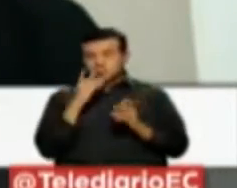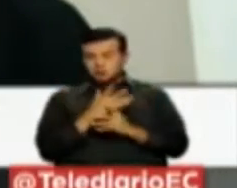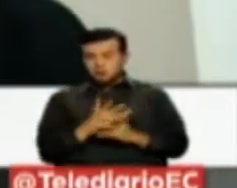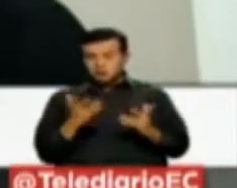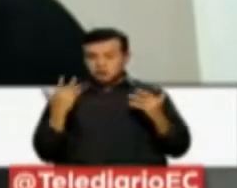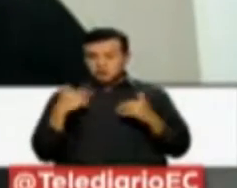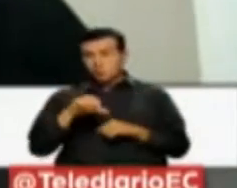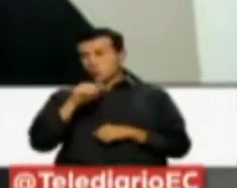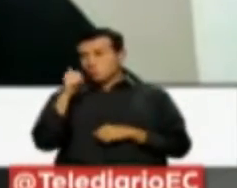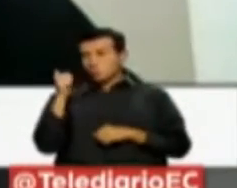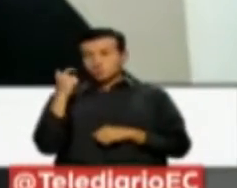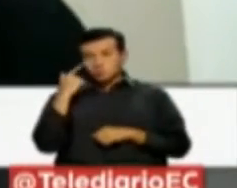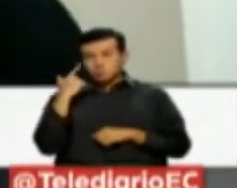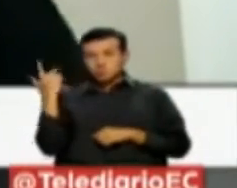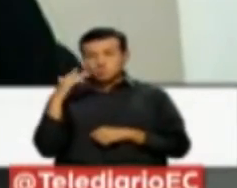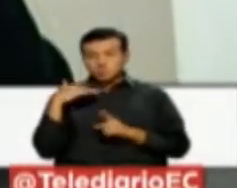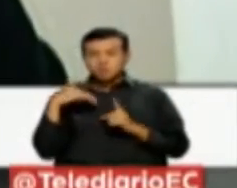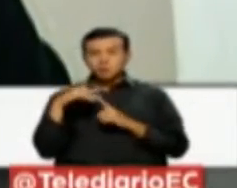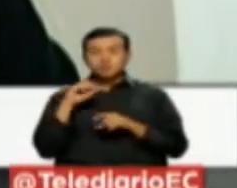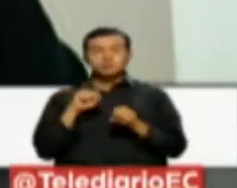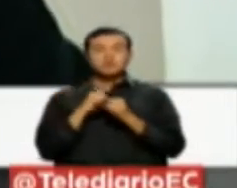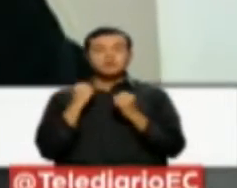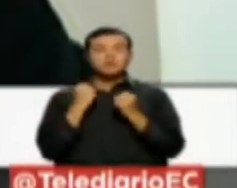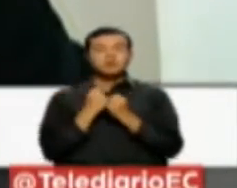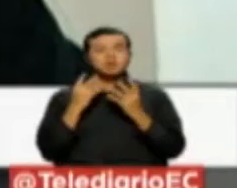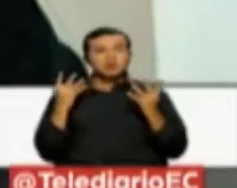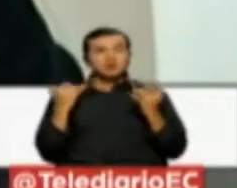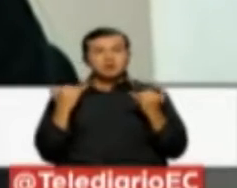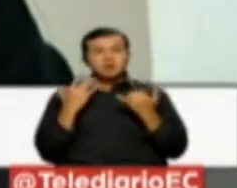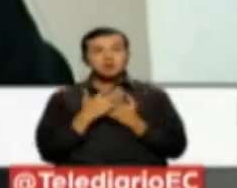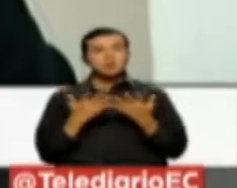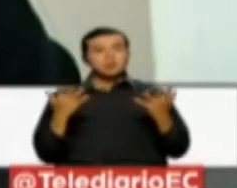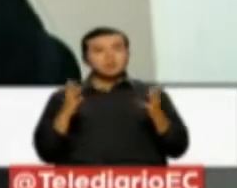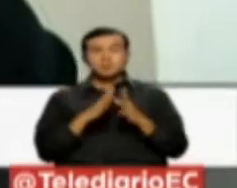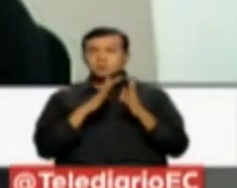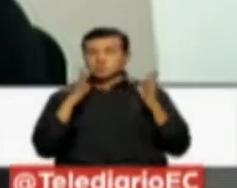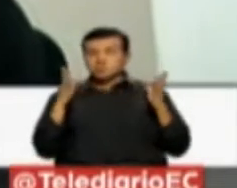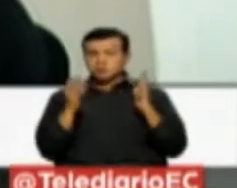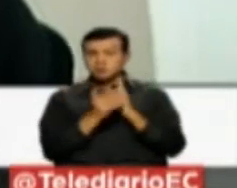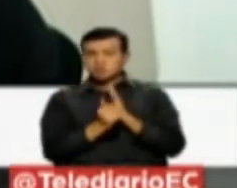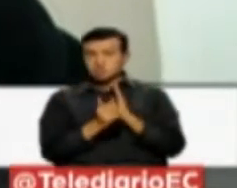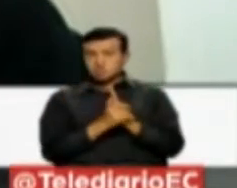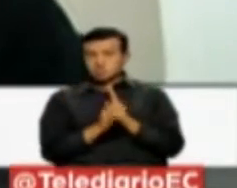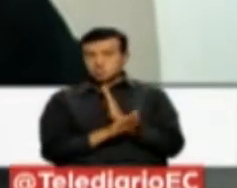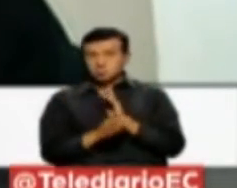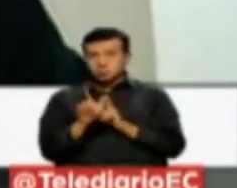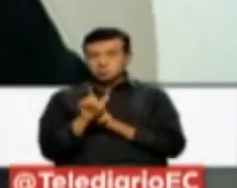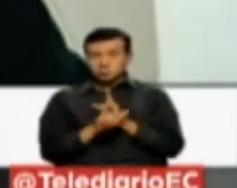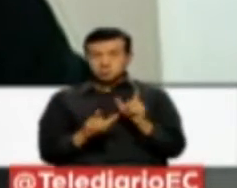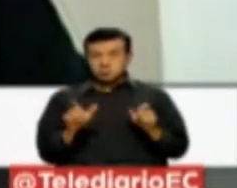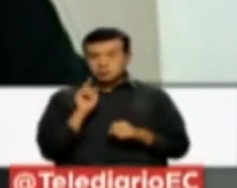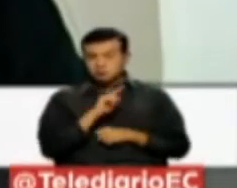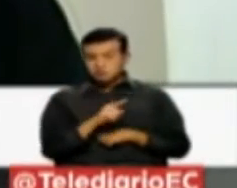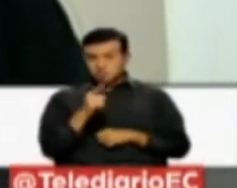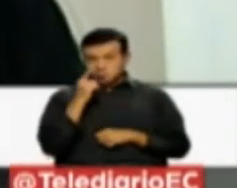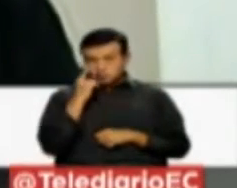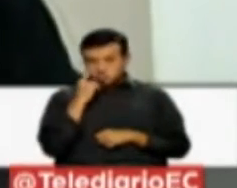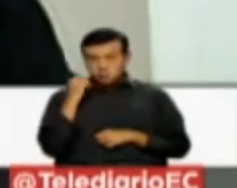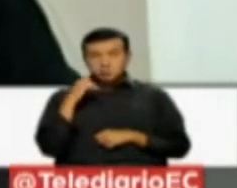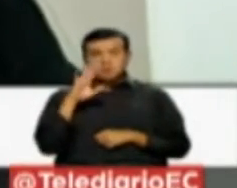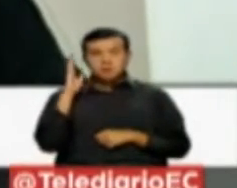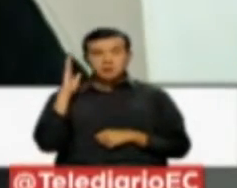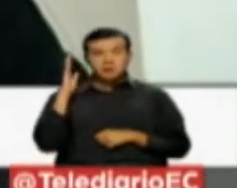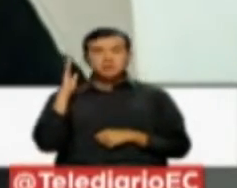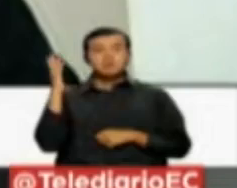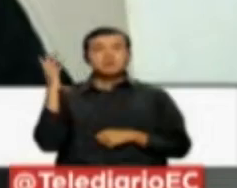Hay otros que están concursando en la parte social. Entonces, aquí tenemos todas las capacidades para que la gente venga y genere